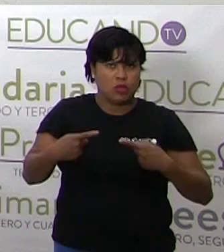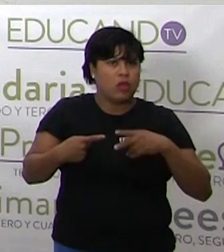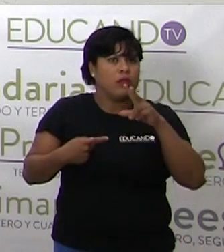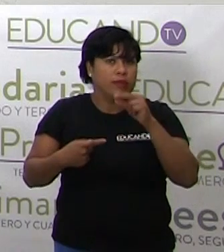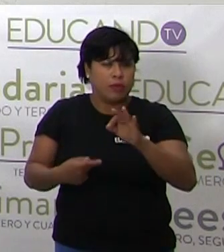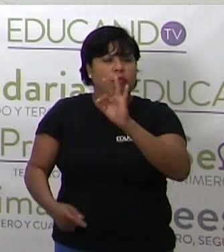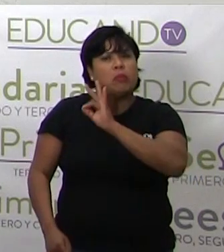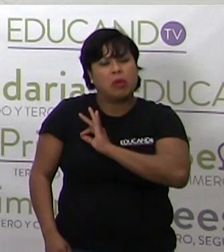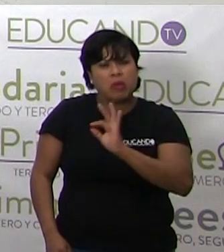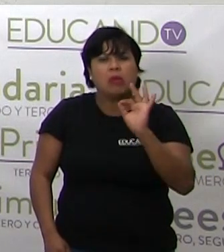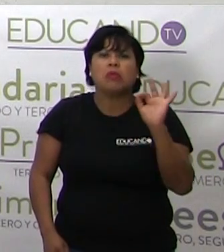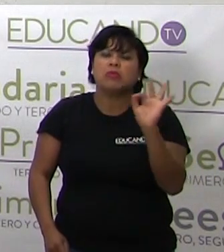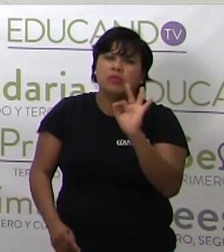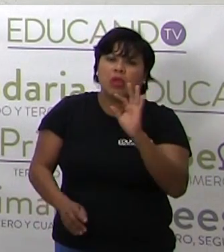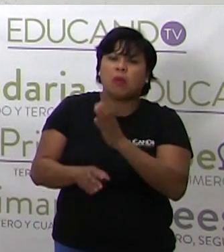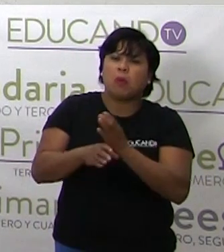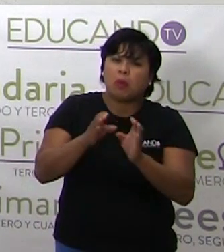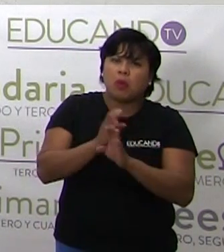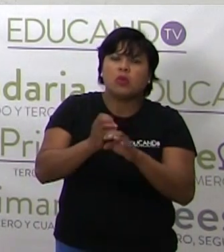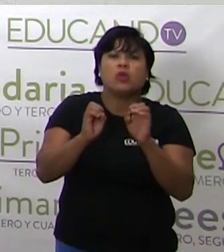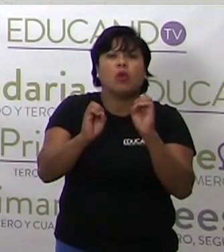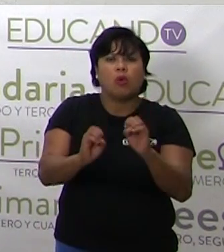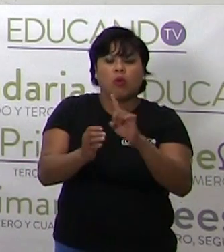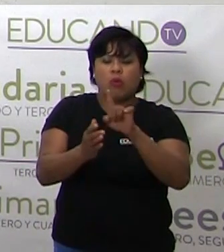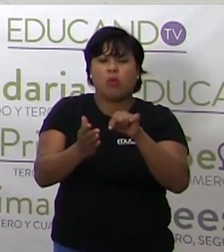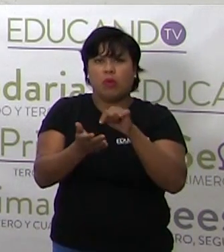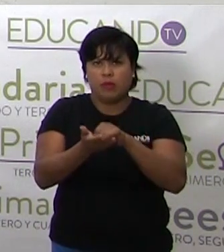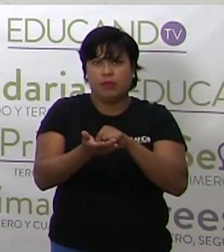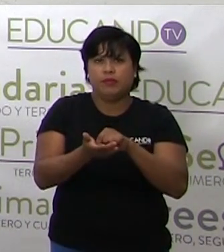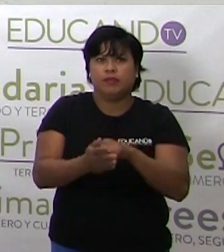también cosas o lugares.